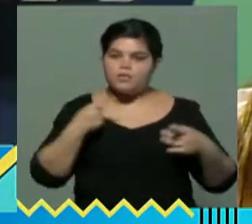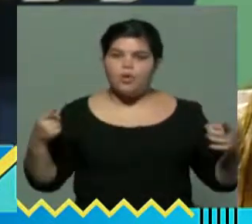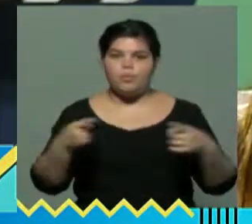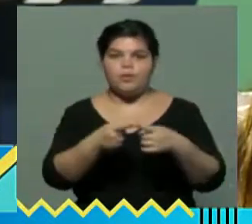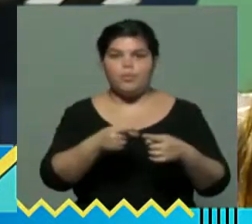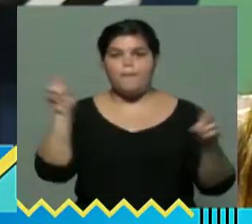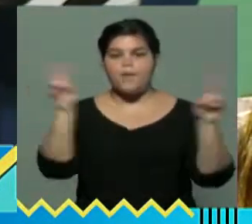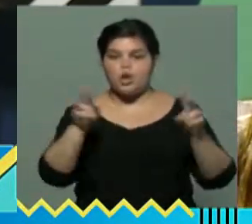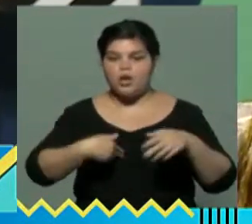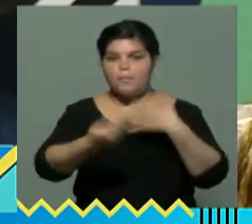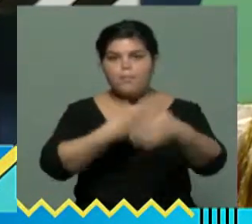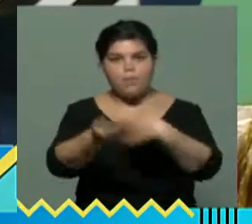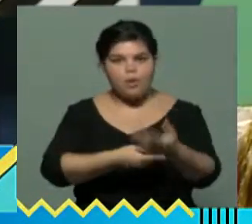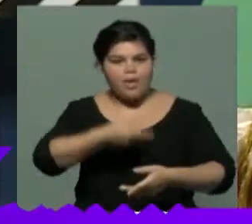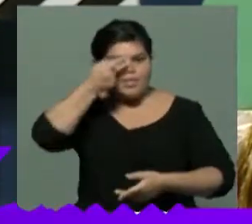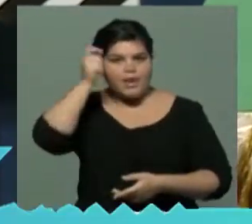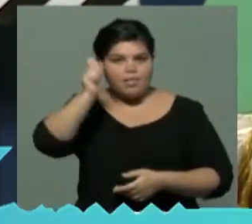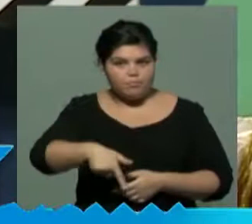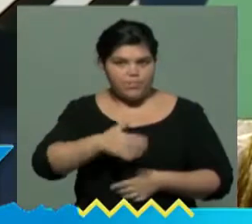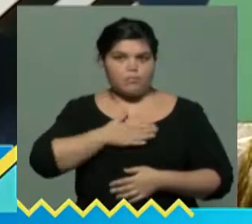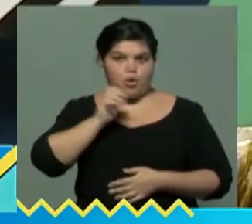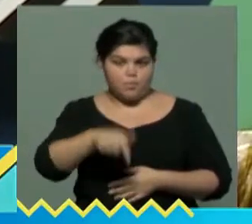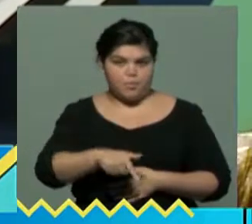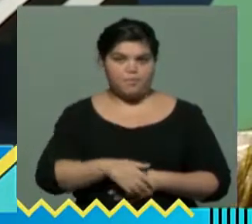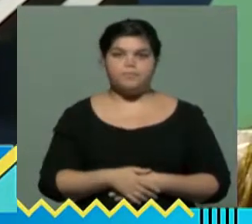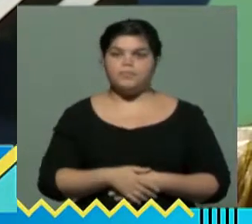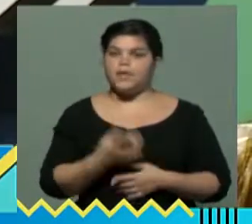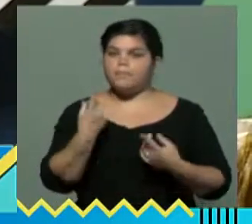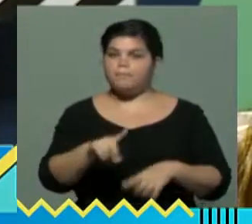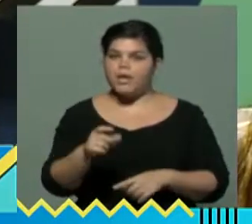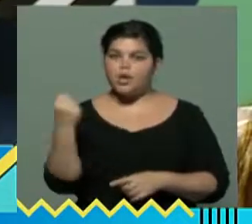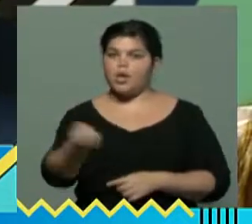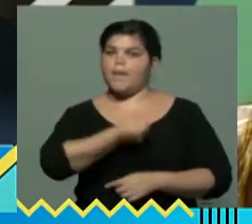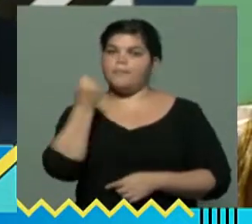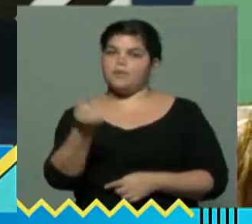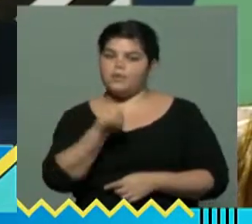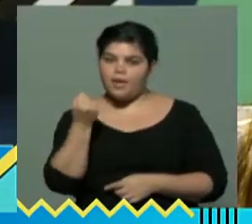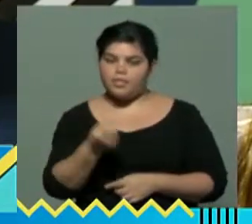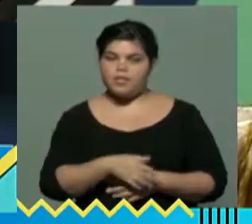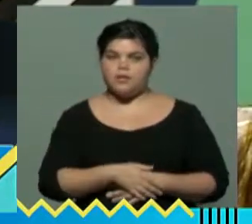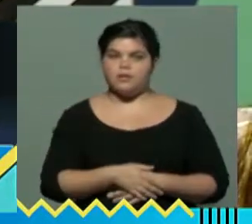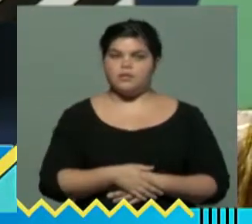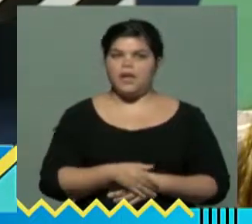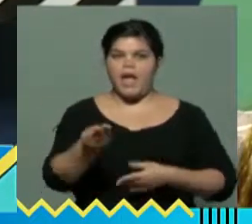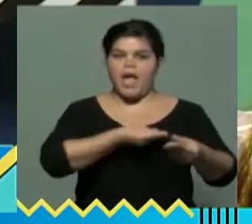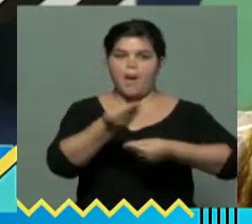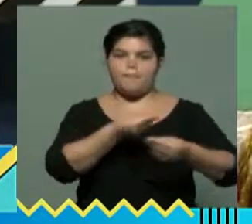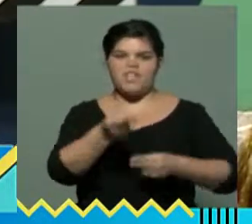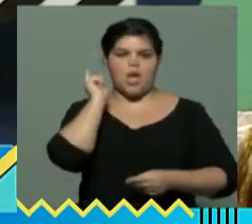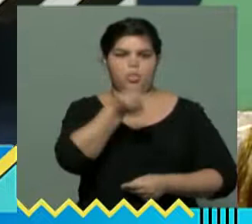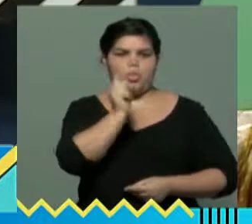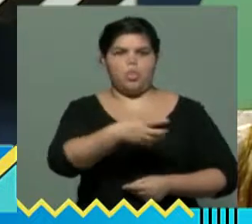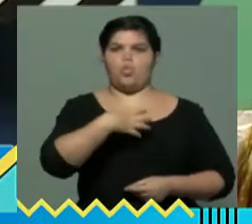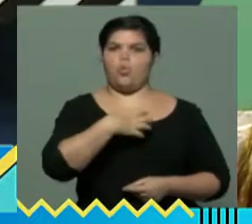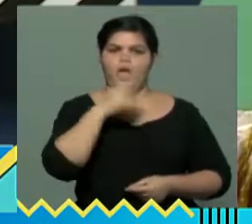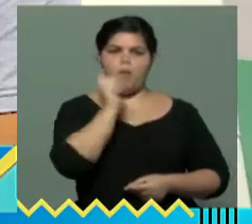desarrollo en los intereses nacionales. Pero digo, lo importante es tampoco creer que las empresas no son patronales de los trabajadores y pasan